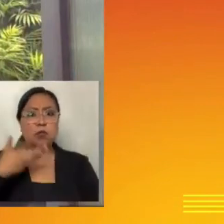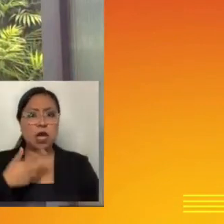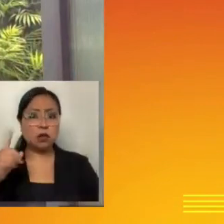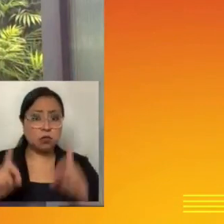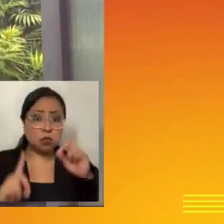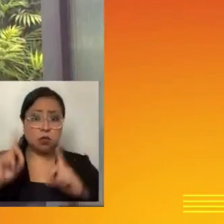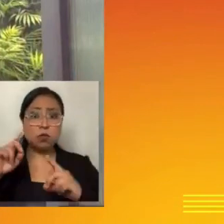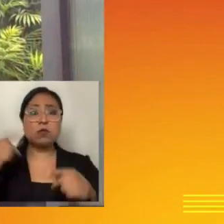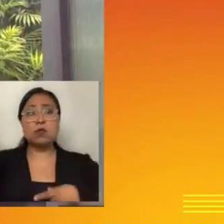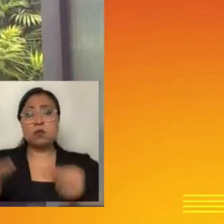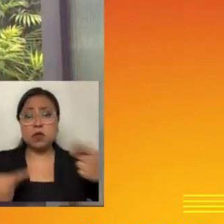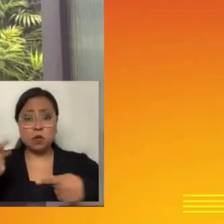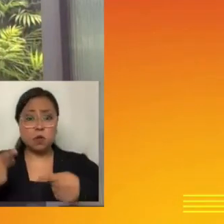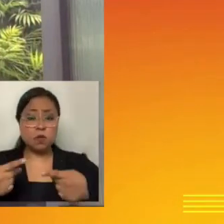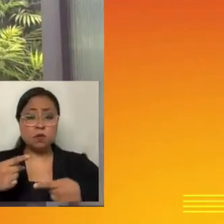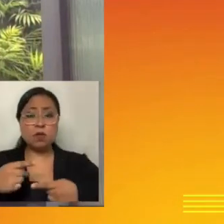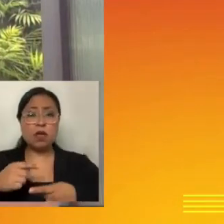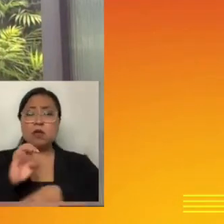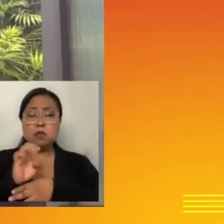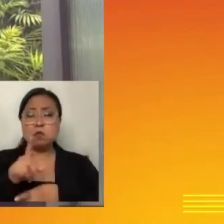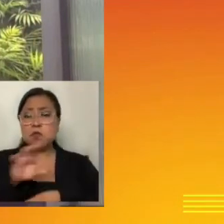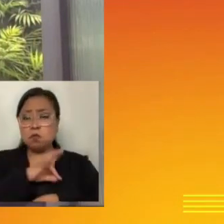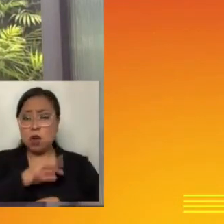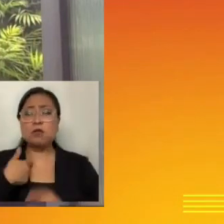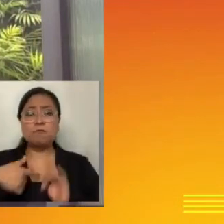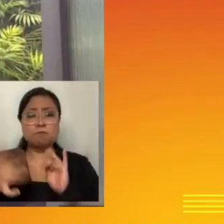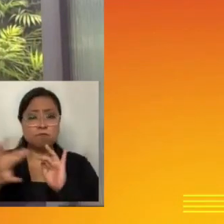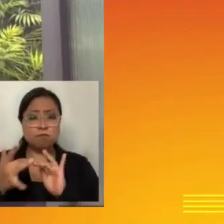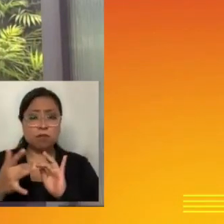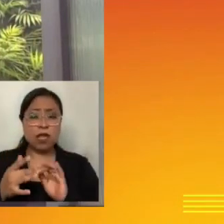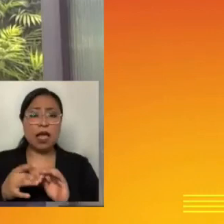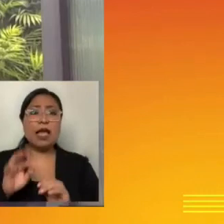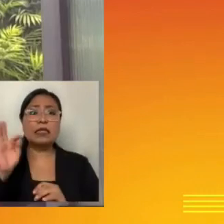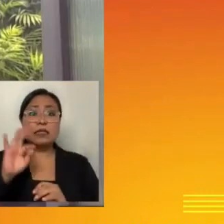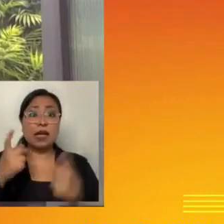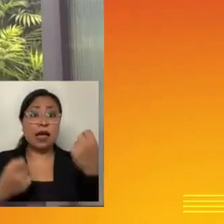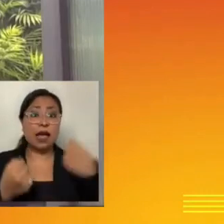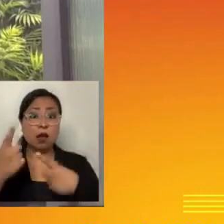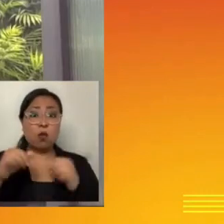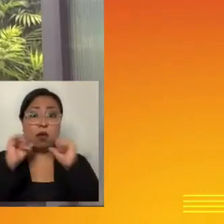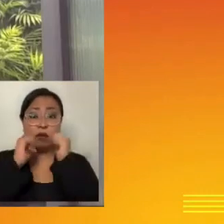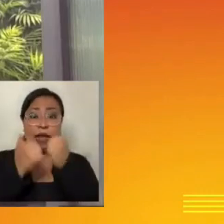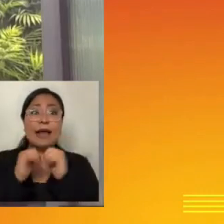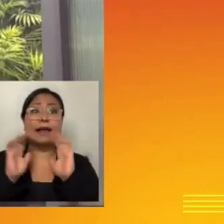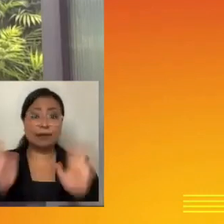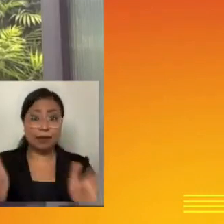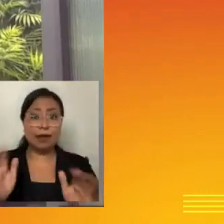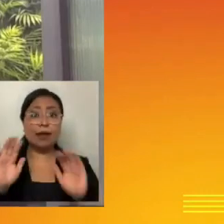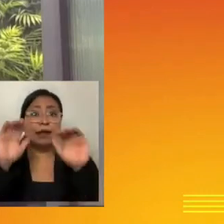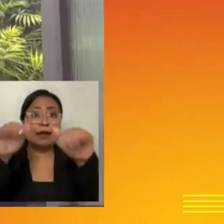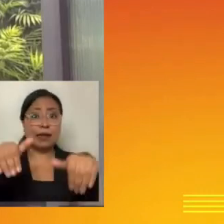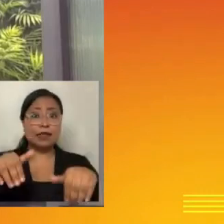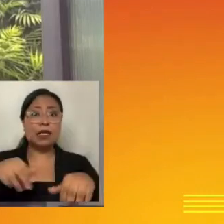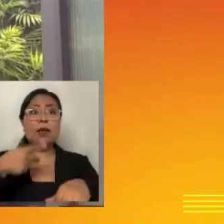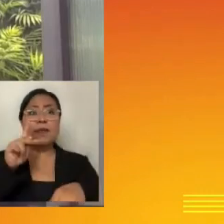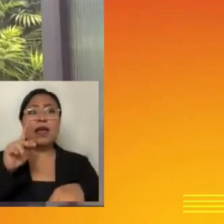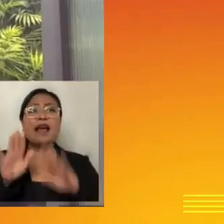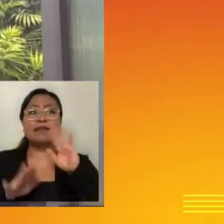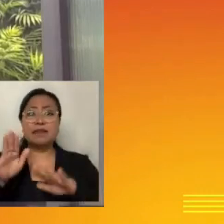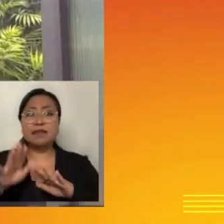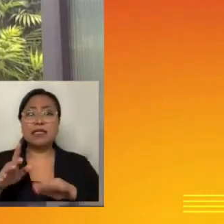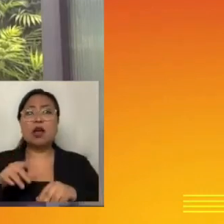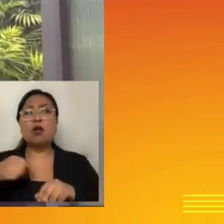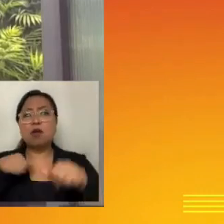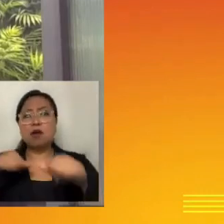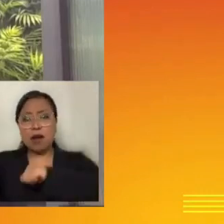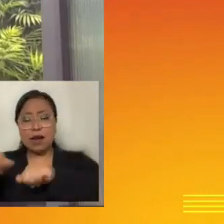las organizaciones ya están inscritas porque alguien años atrás hizo su registro, pero por cambio de personal o por pérdida de